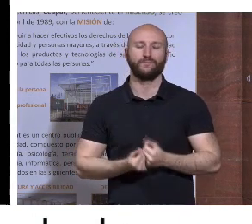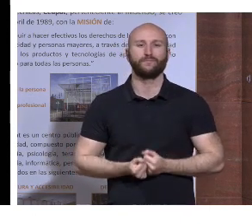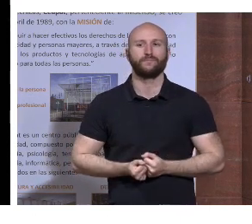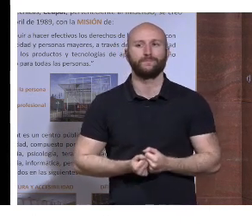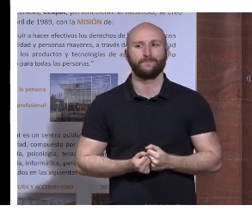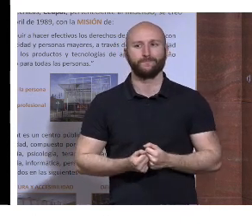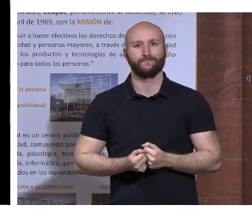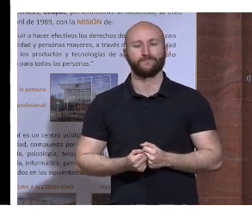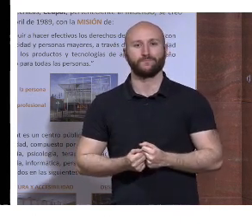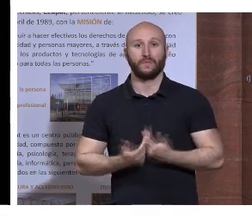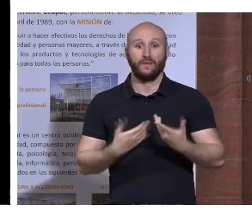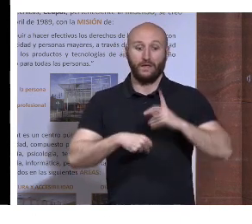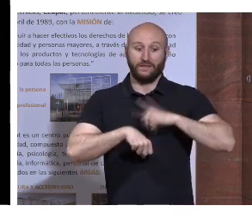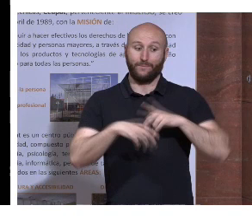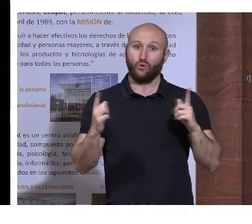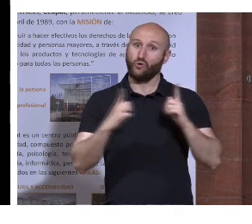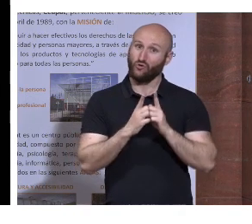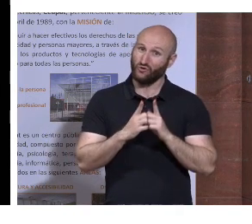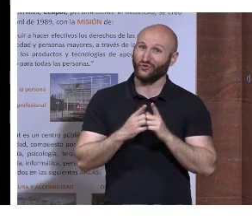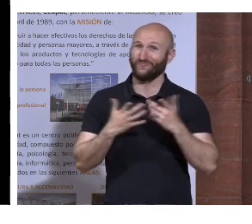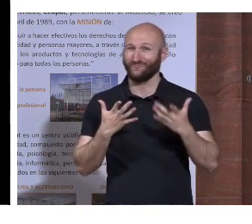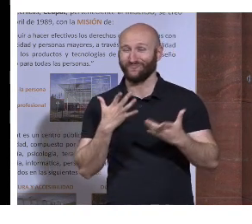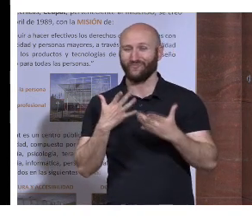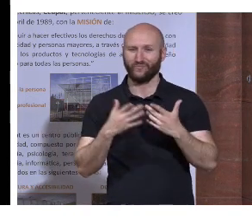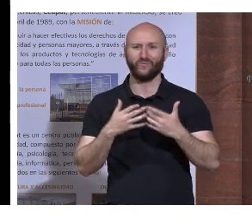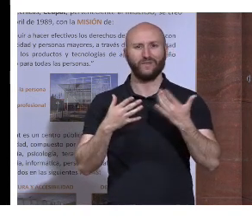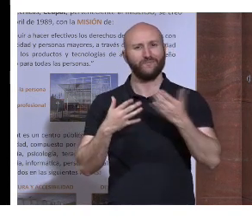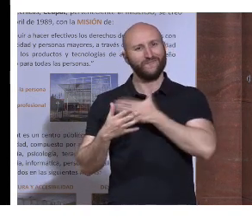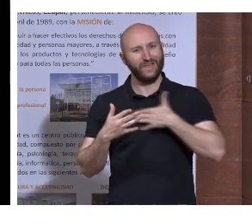Como ha avanzado, como tenemos poquito tiempo y para que haya más tiempo de interacción,